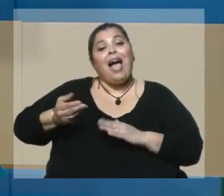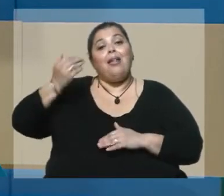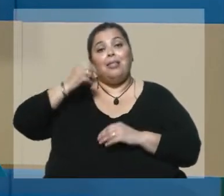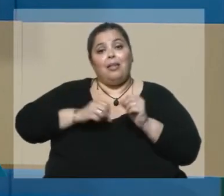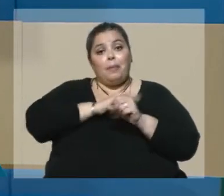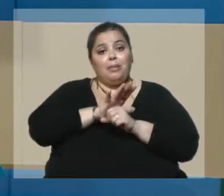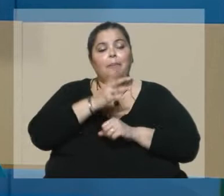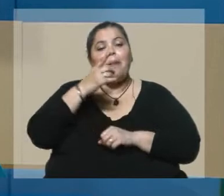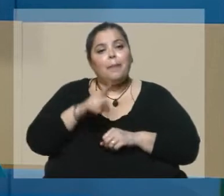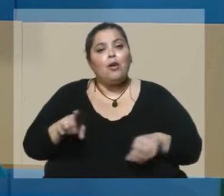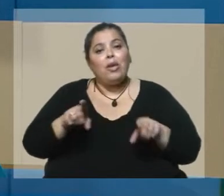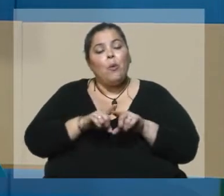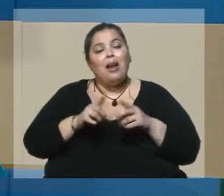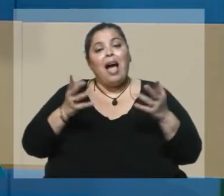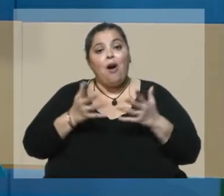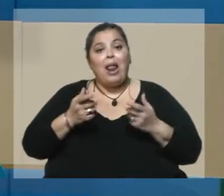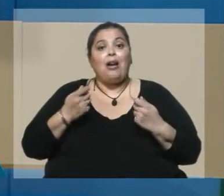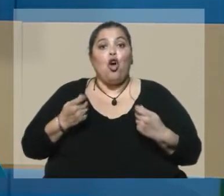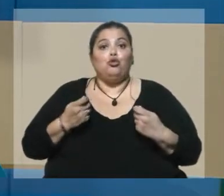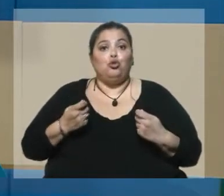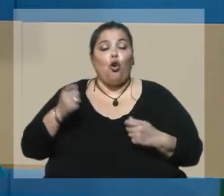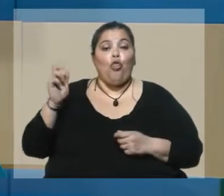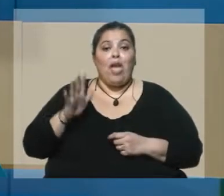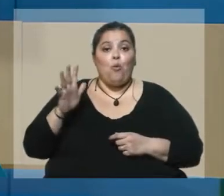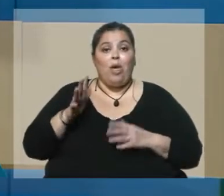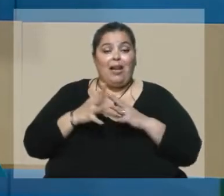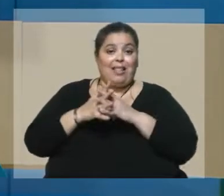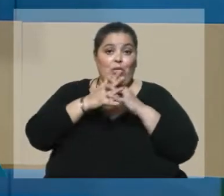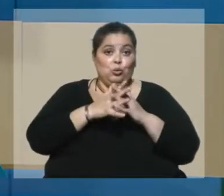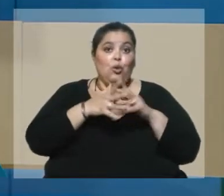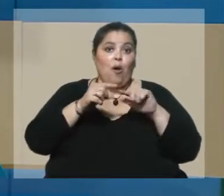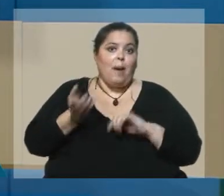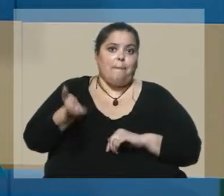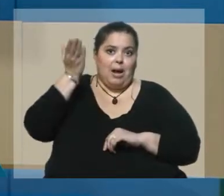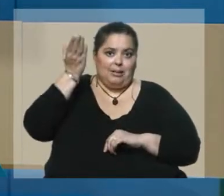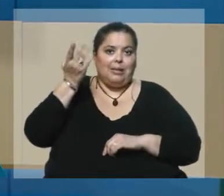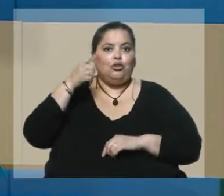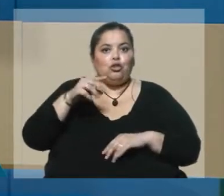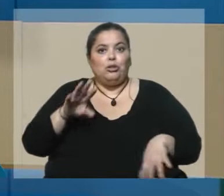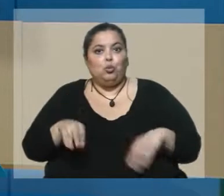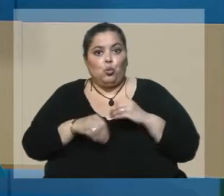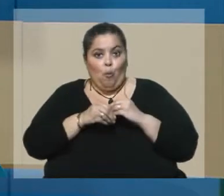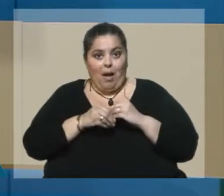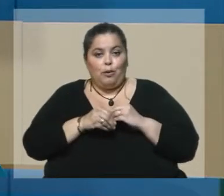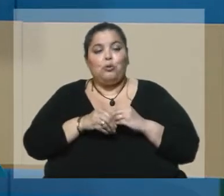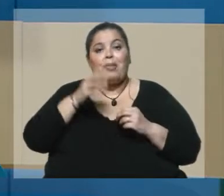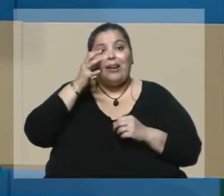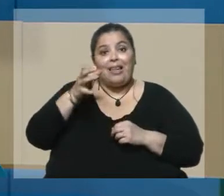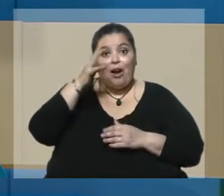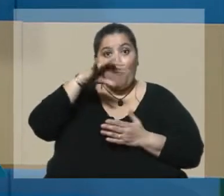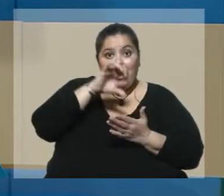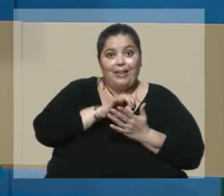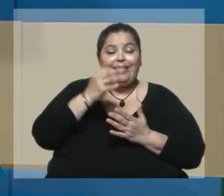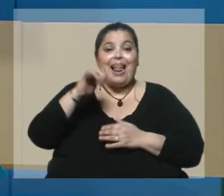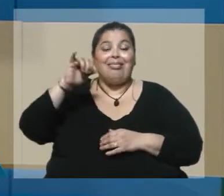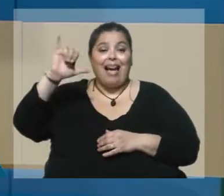lo que pasó es que el costo de la deuda de Estados Unidos se elevó Entonces cuando sumamos riesgo país más la tasa libre de